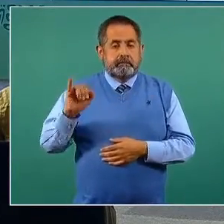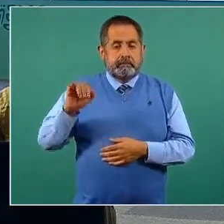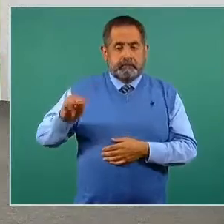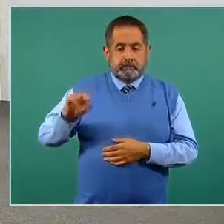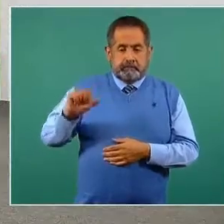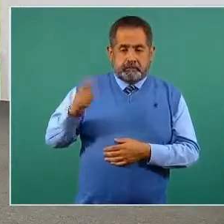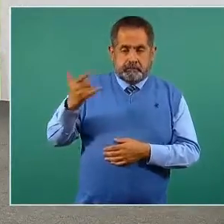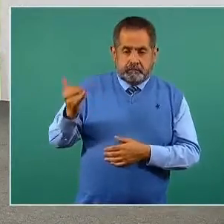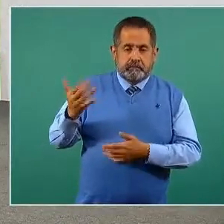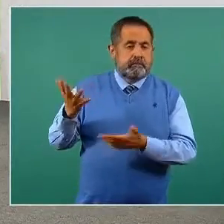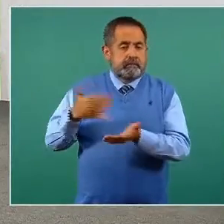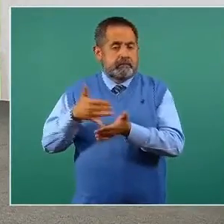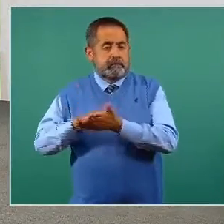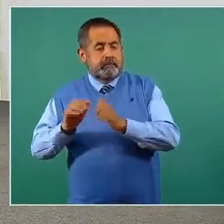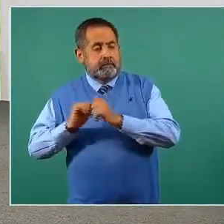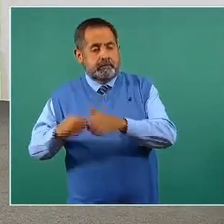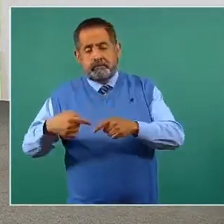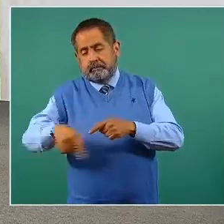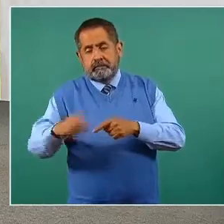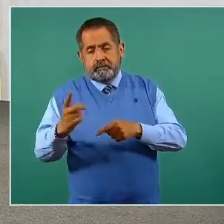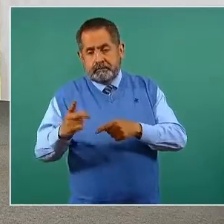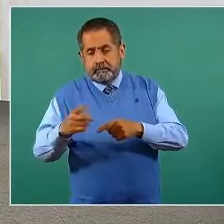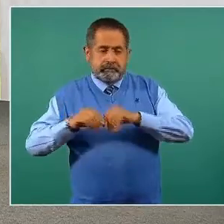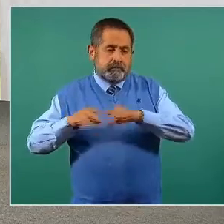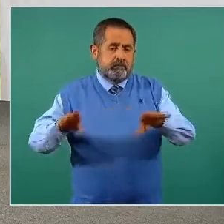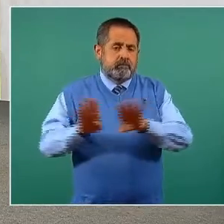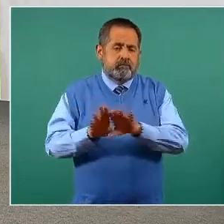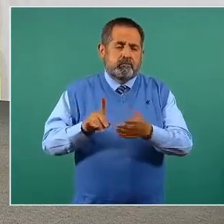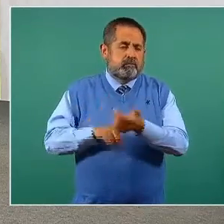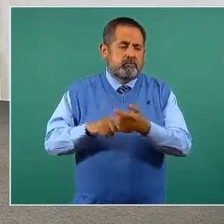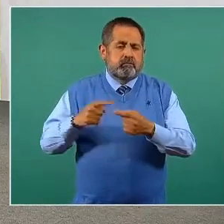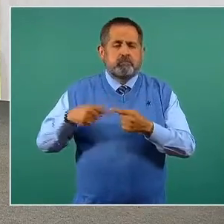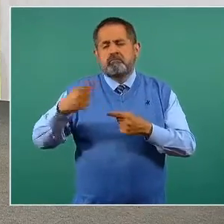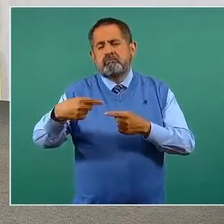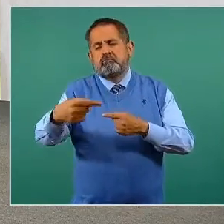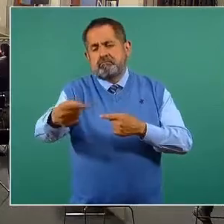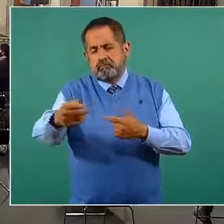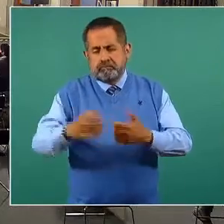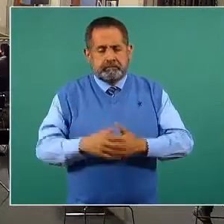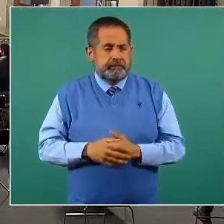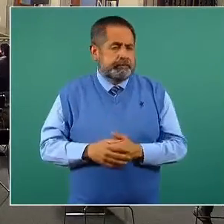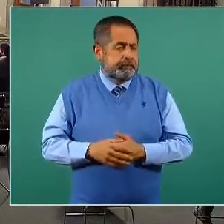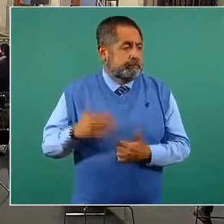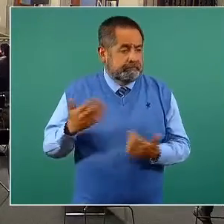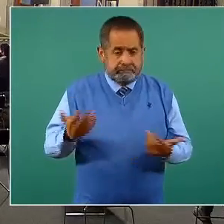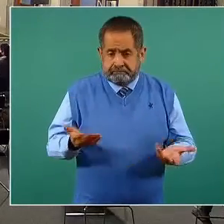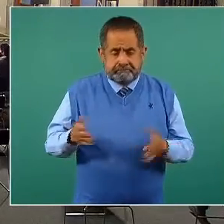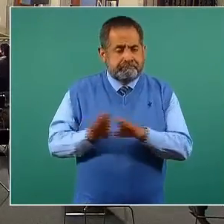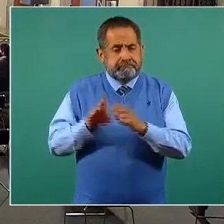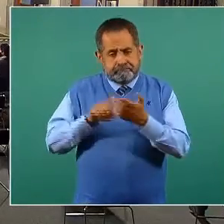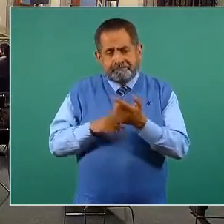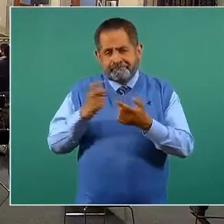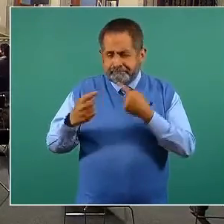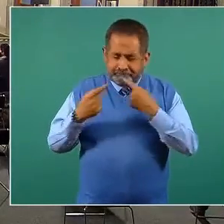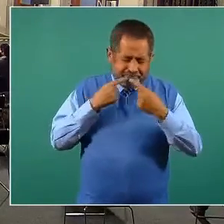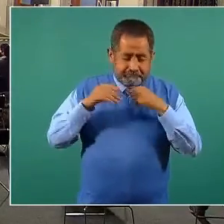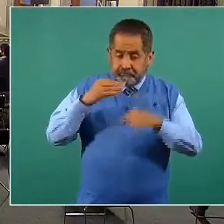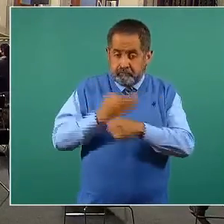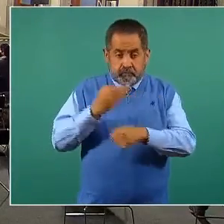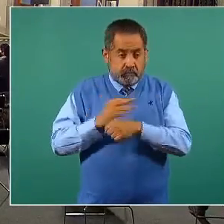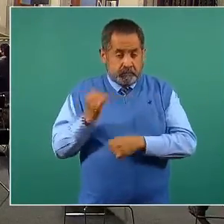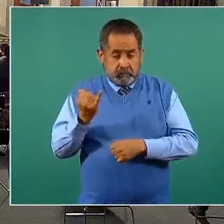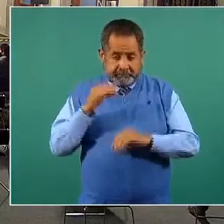publicar ya sea a finales de este año o inclusive en años siguientes. Y entonces este ejercicio obviamente se intensifica